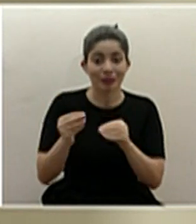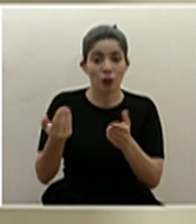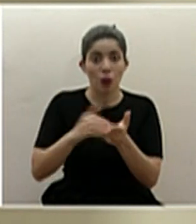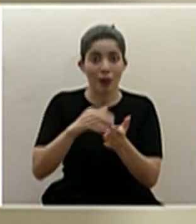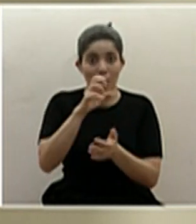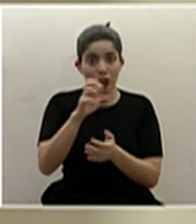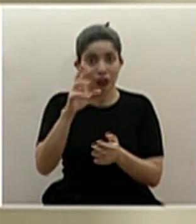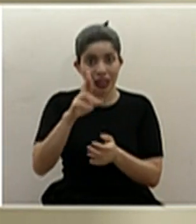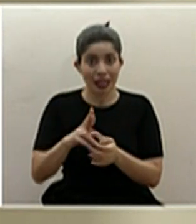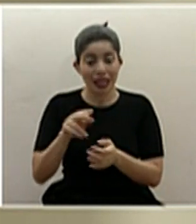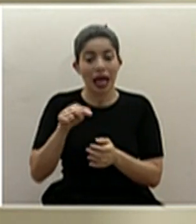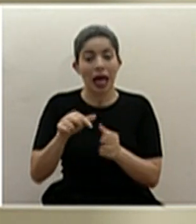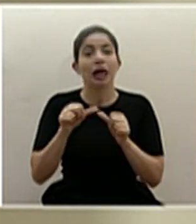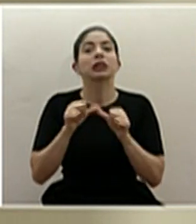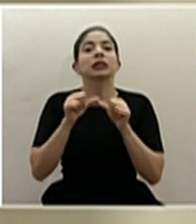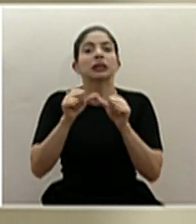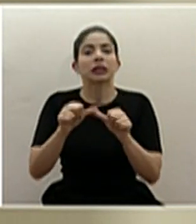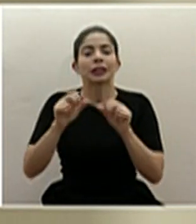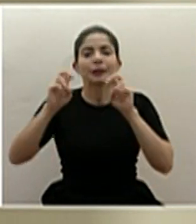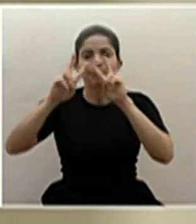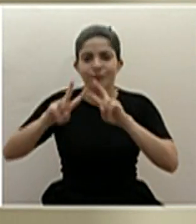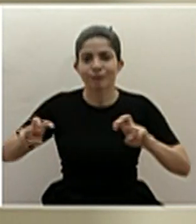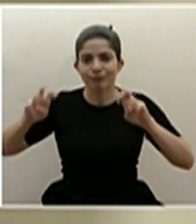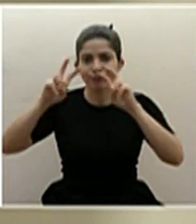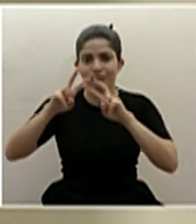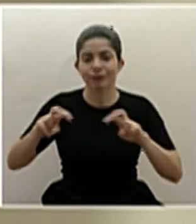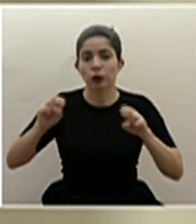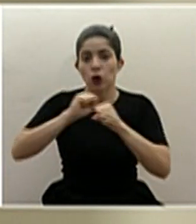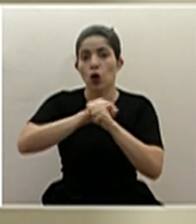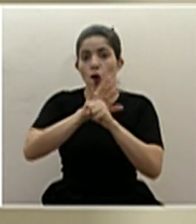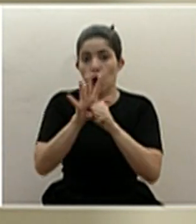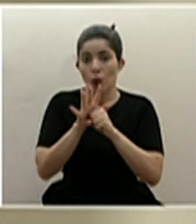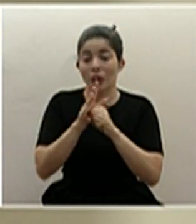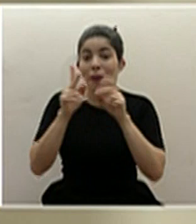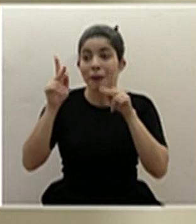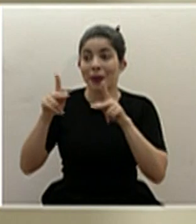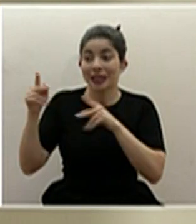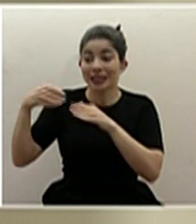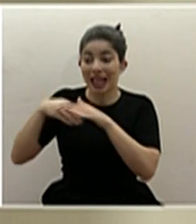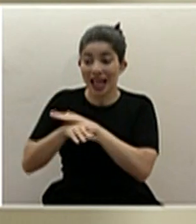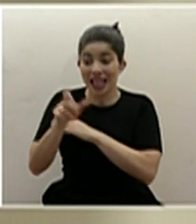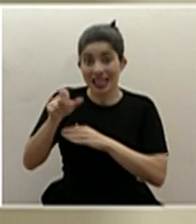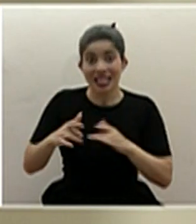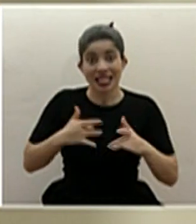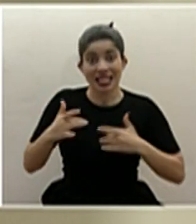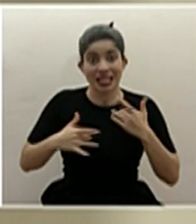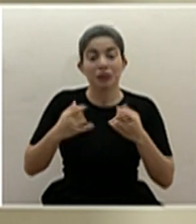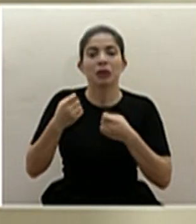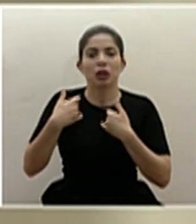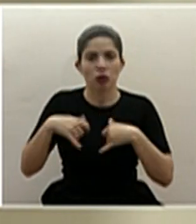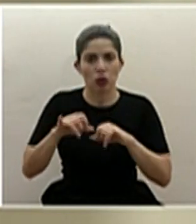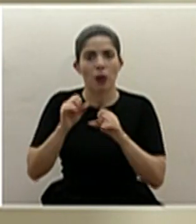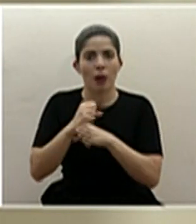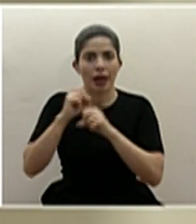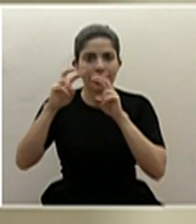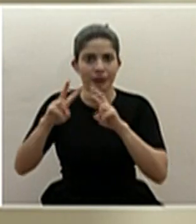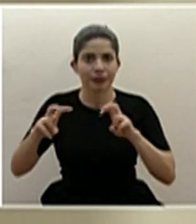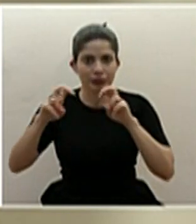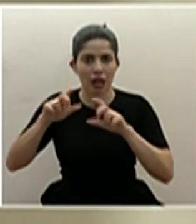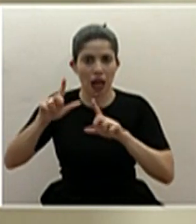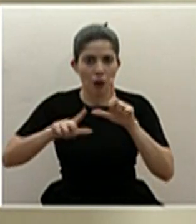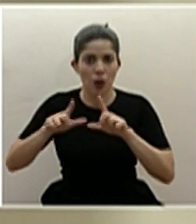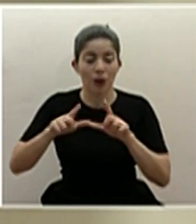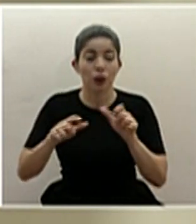se van a seguir haciendo las pruebas de COVID-19 a los que ingresen con síntomas. Recordemos, a